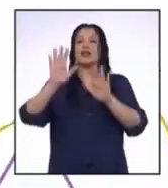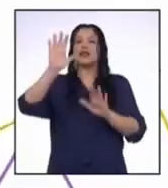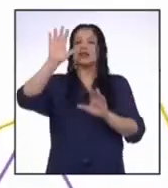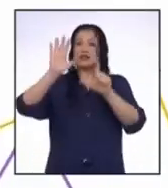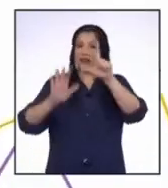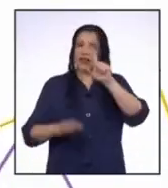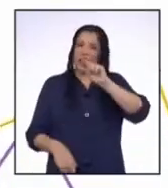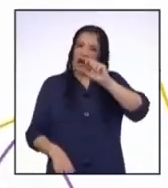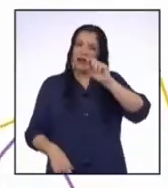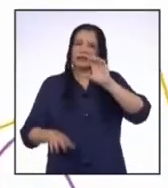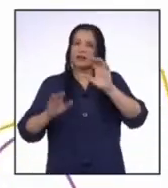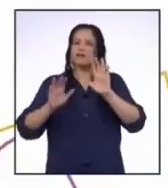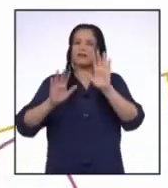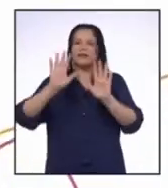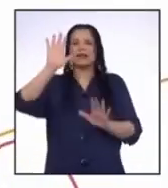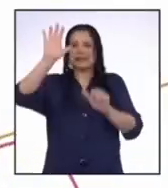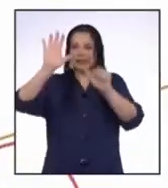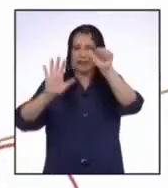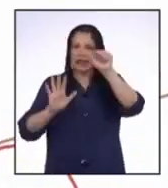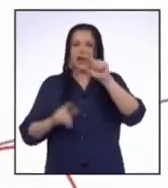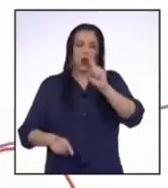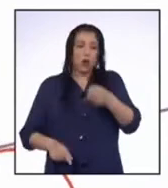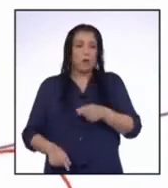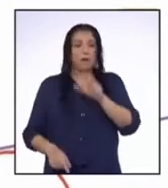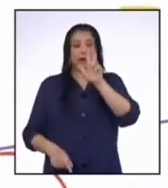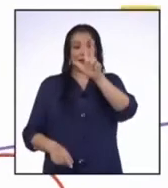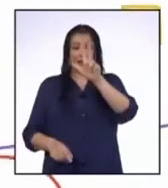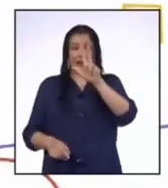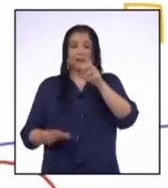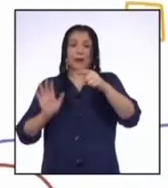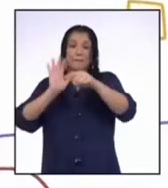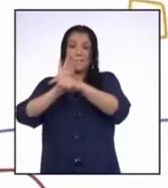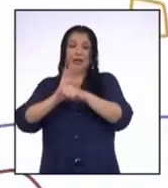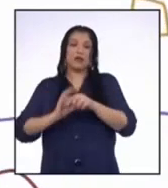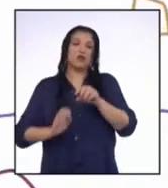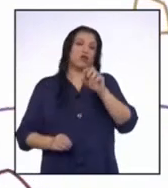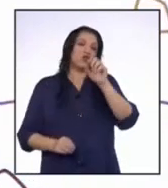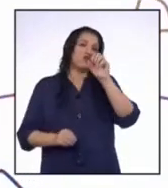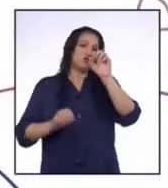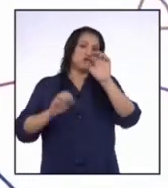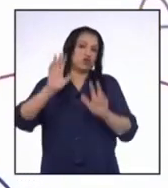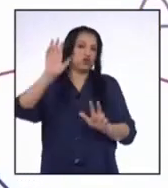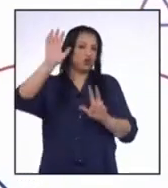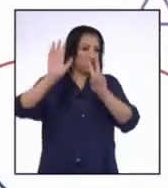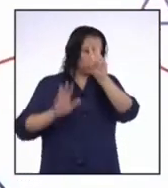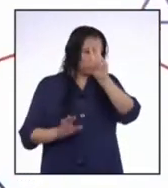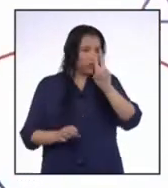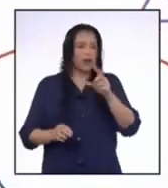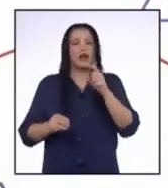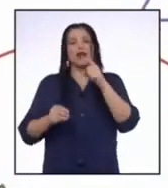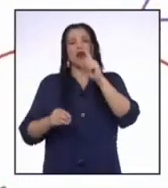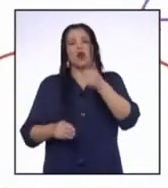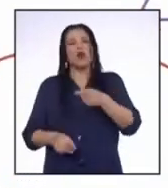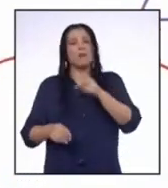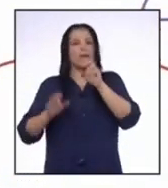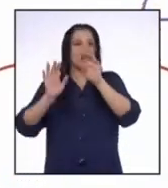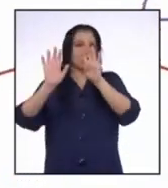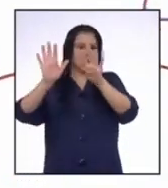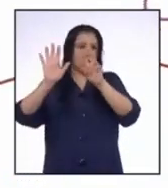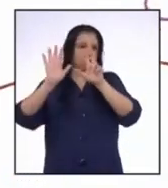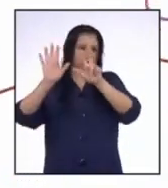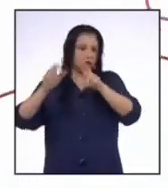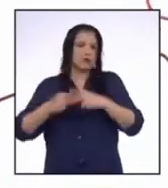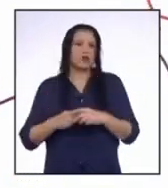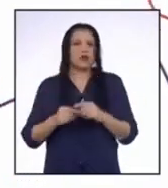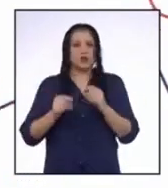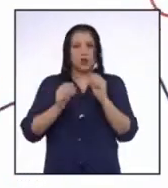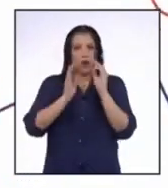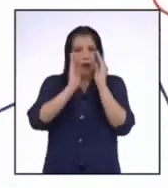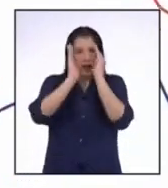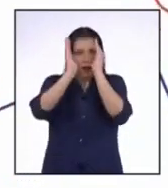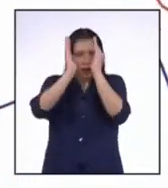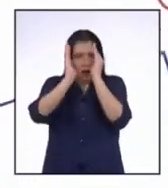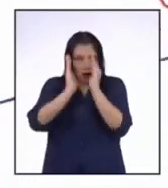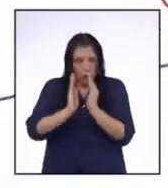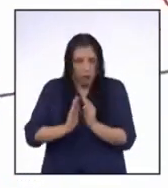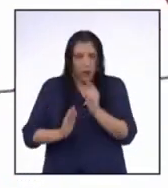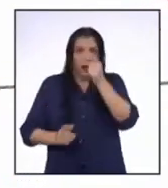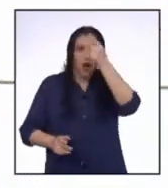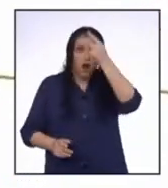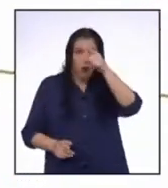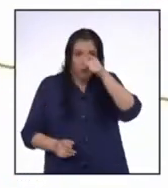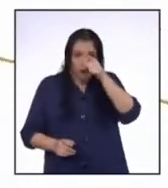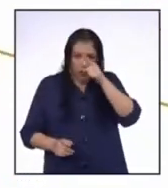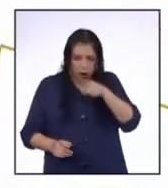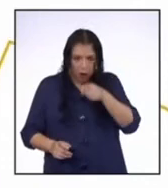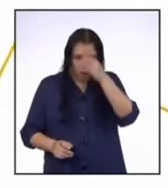3 décimos les vamos a restar 12 enteros 98 centésimos. A ver, acomodo los números cuidando que la coma quede